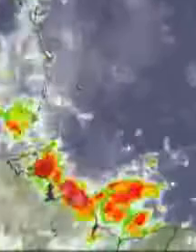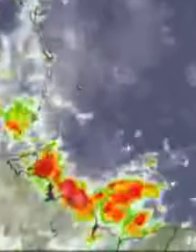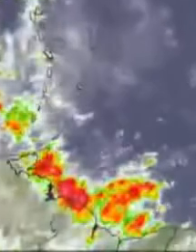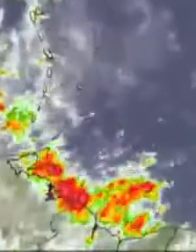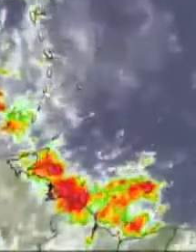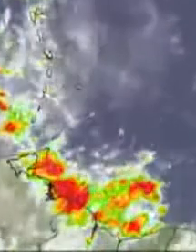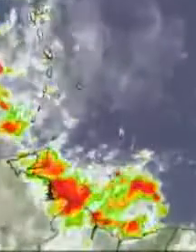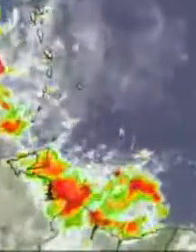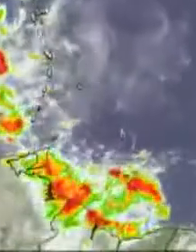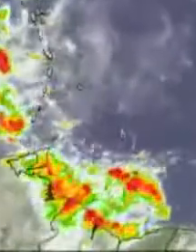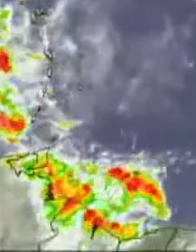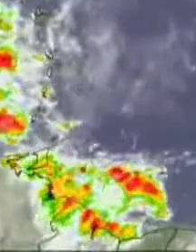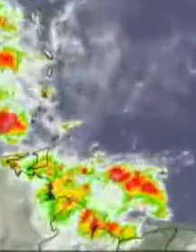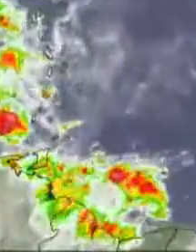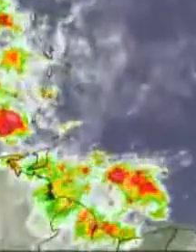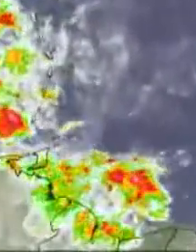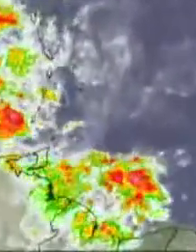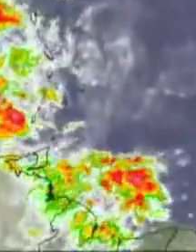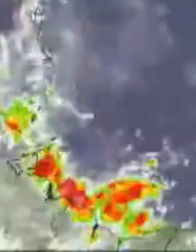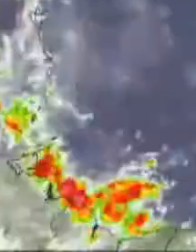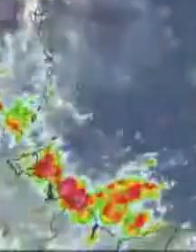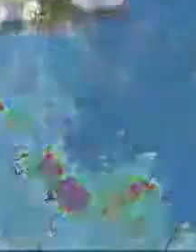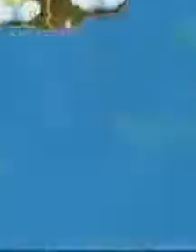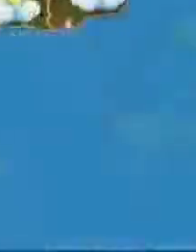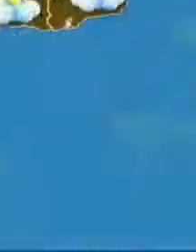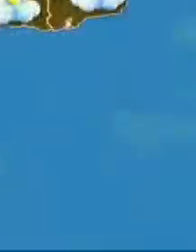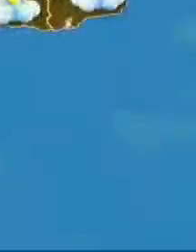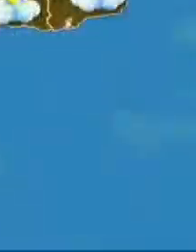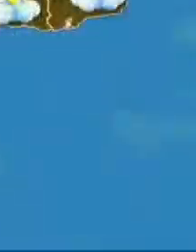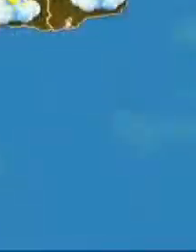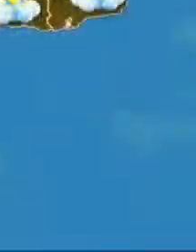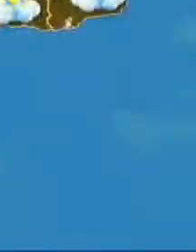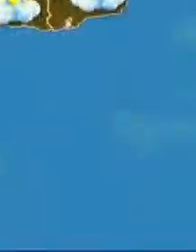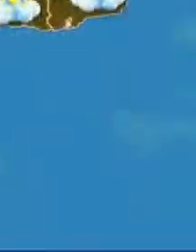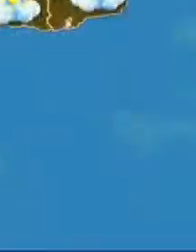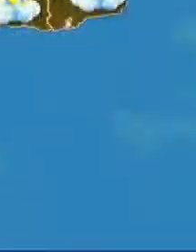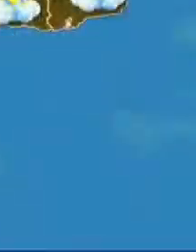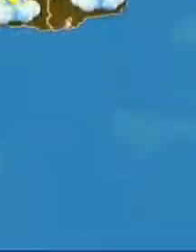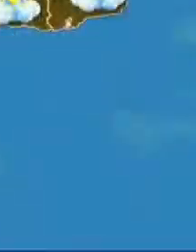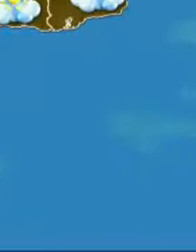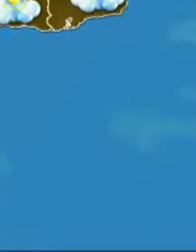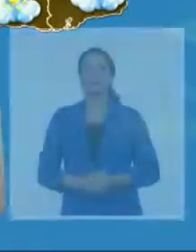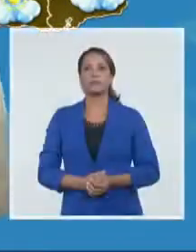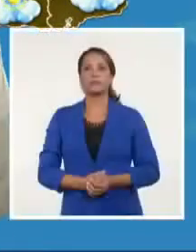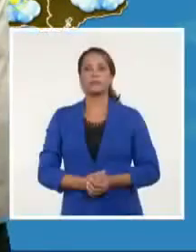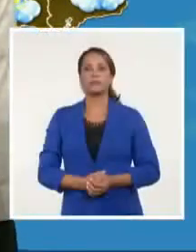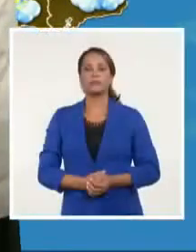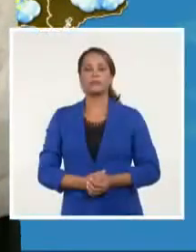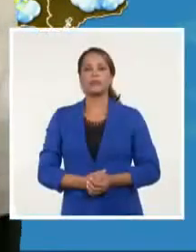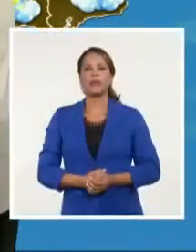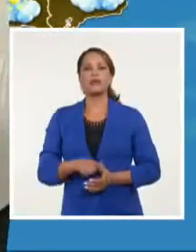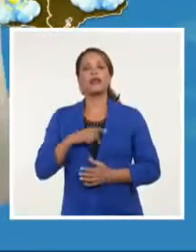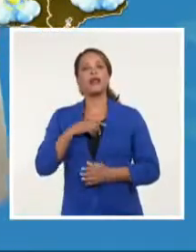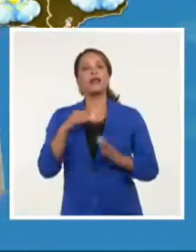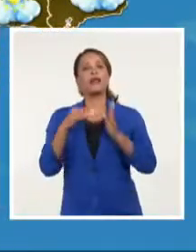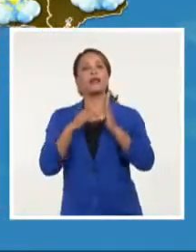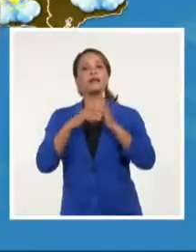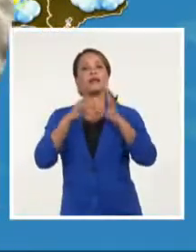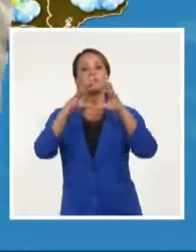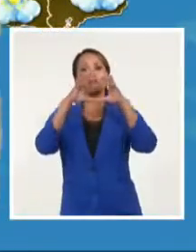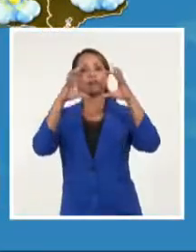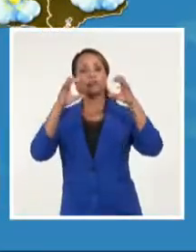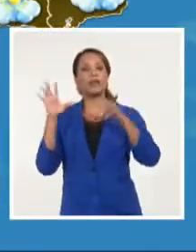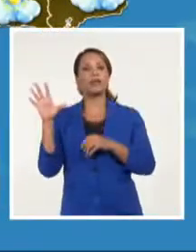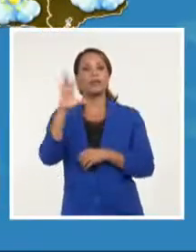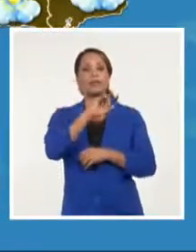probabilidad de lluvia. Esa será la tónica de las próximas horas. Vamos a tener una tarde parcialmente nublada en todo el territorio